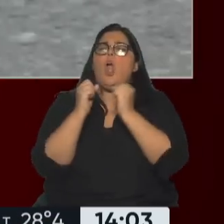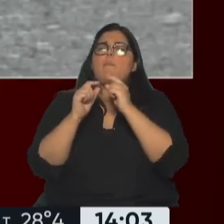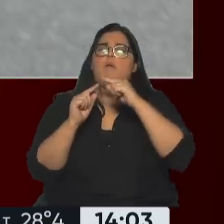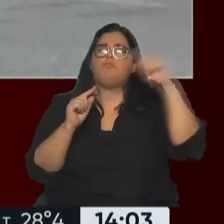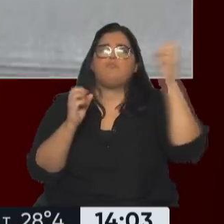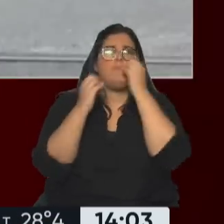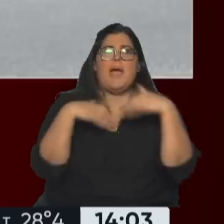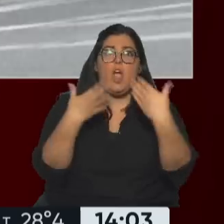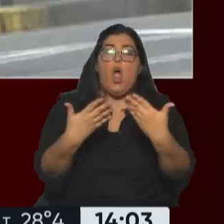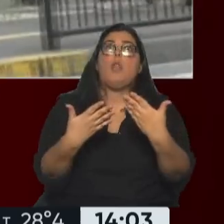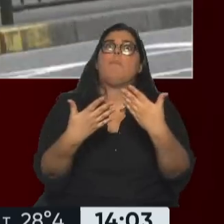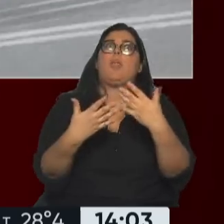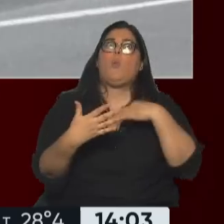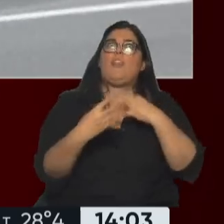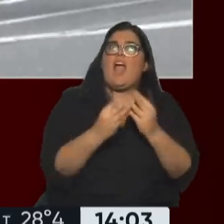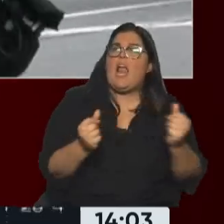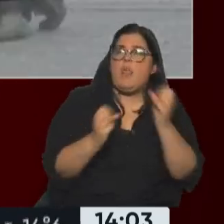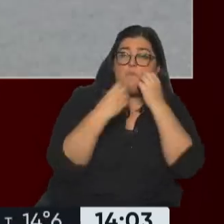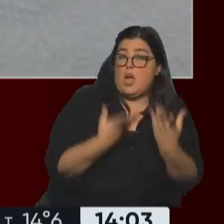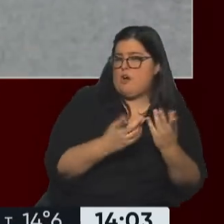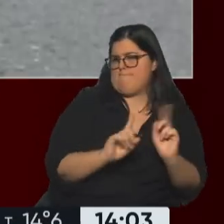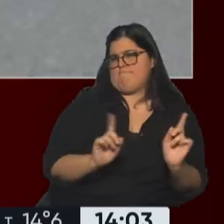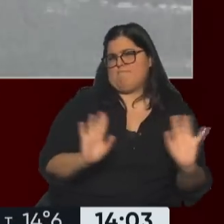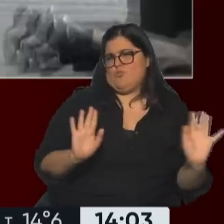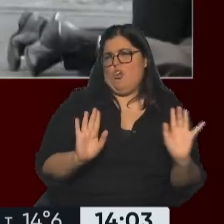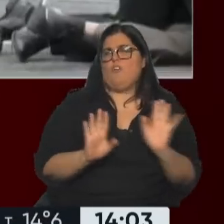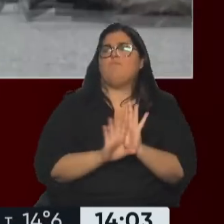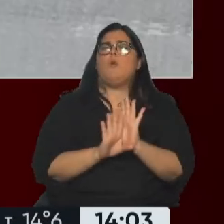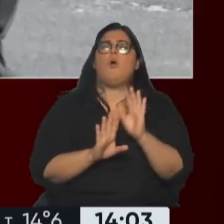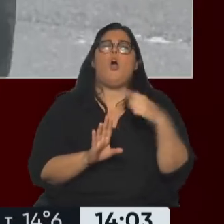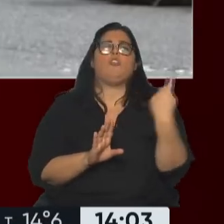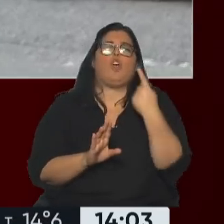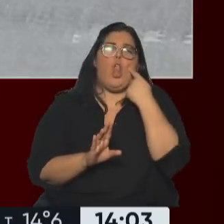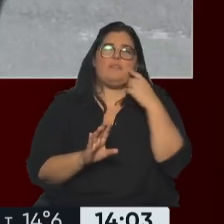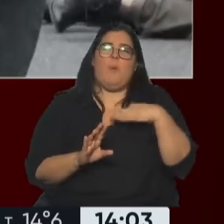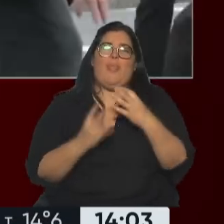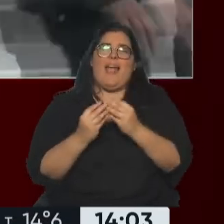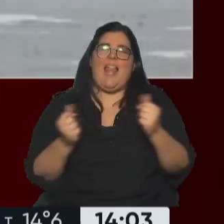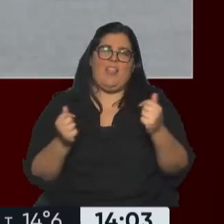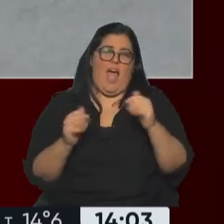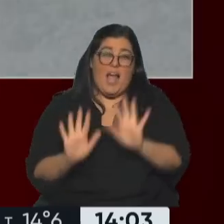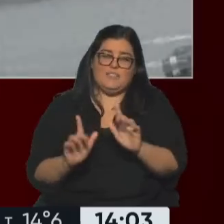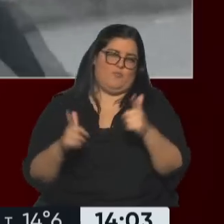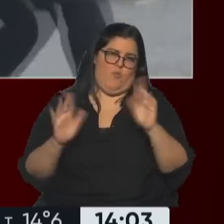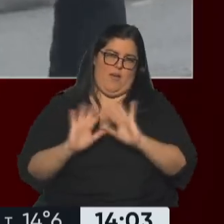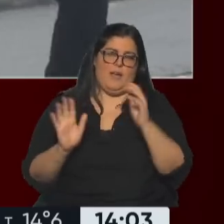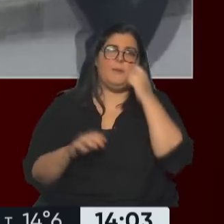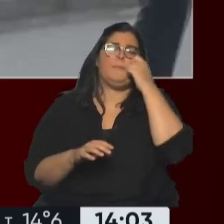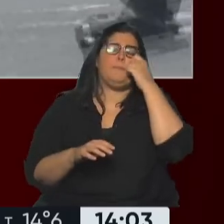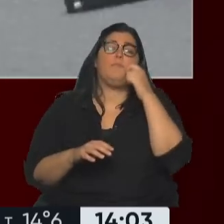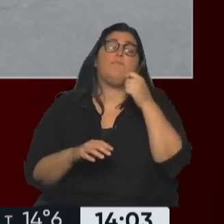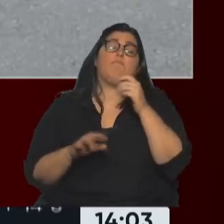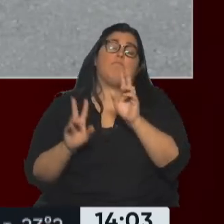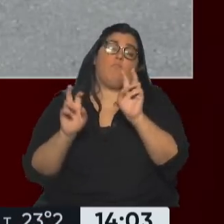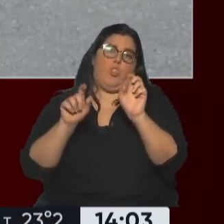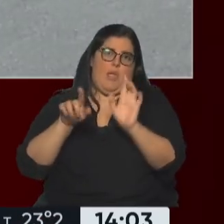económico, no es sinónimo de calidad de vida, o al menos del estándar más o menos que conocemos. Me parece que ese es uno de los puntos a ver. Y por otro,